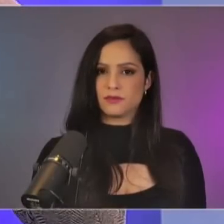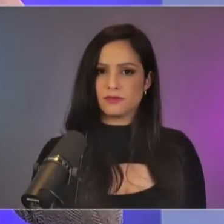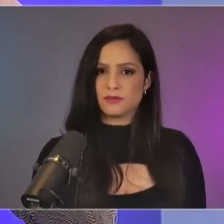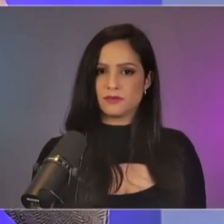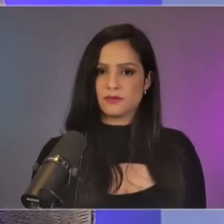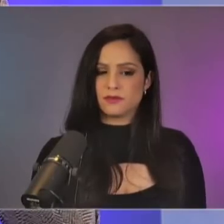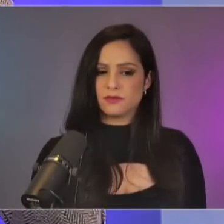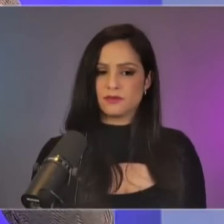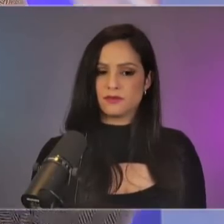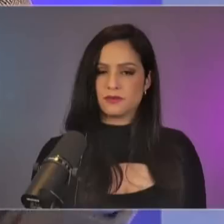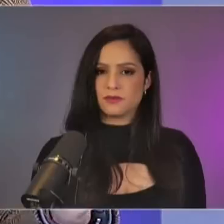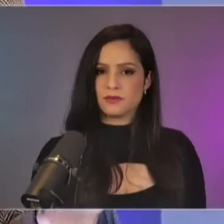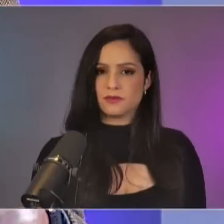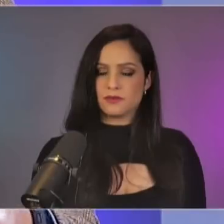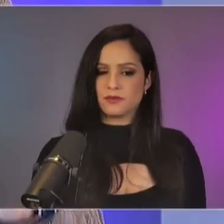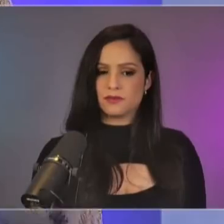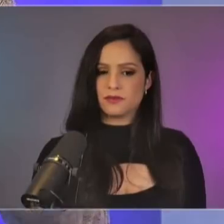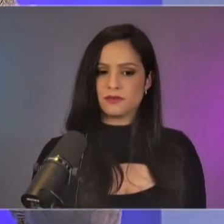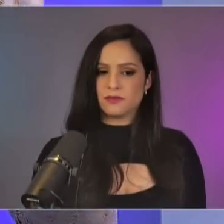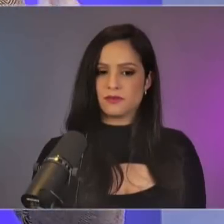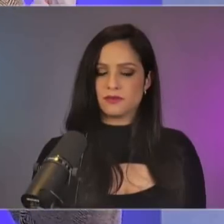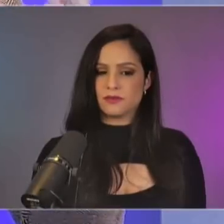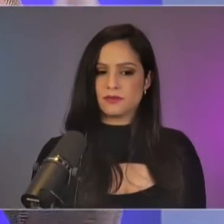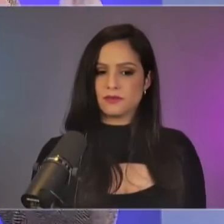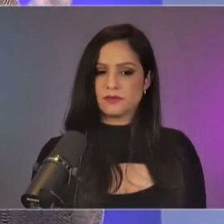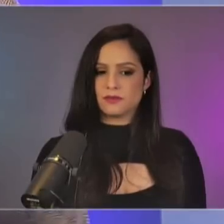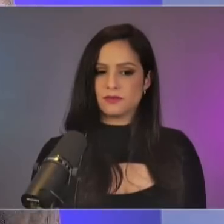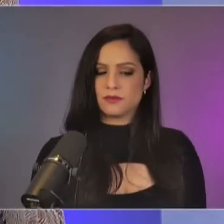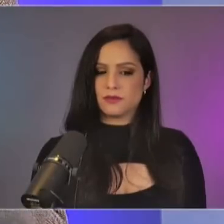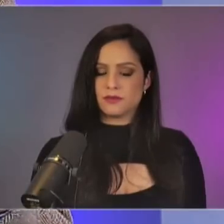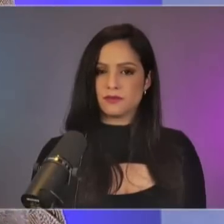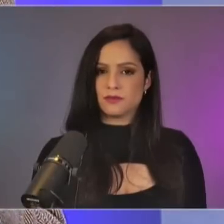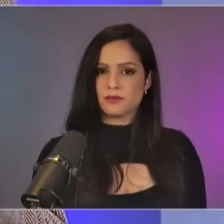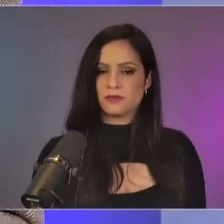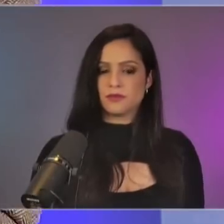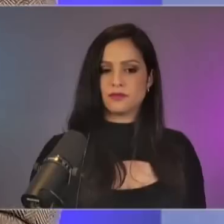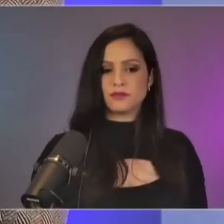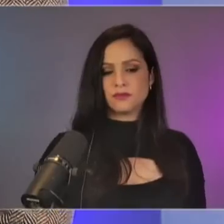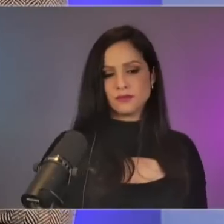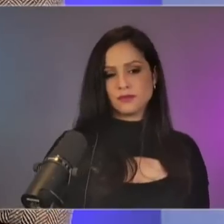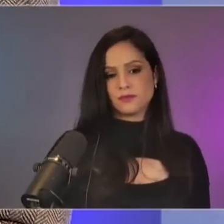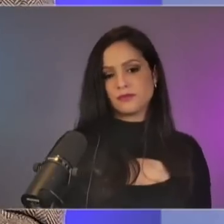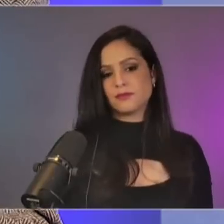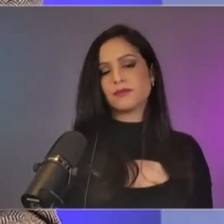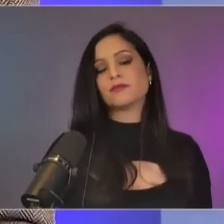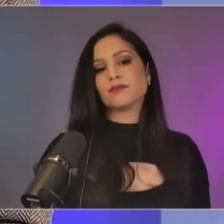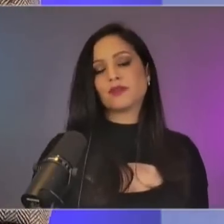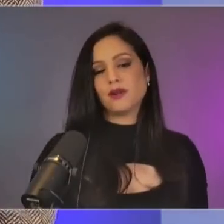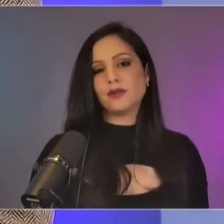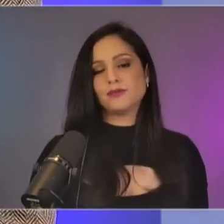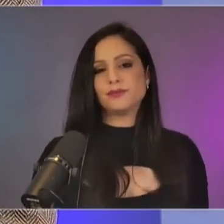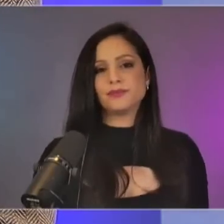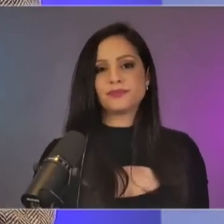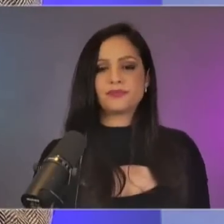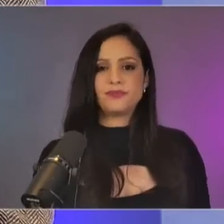La el ultrasonido focalizado y te quedas como cirujano Bueno pero es que eso no es cirugía pero debes saberlo Entonces yo me